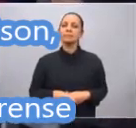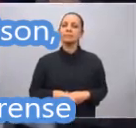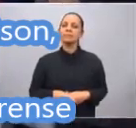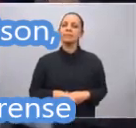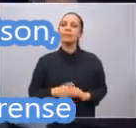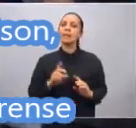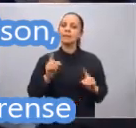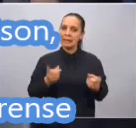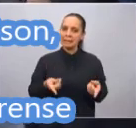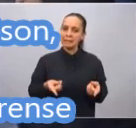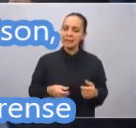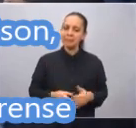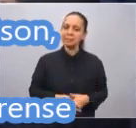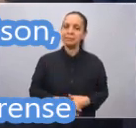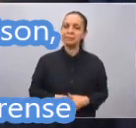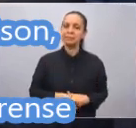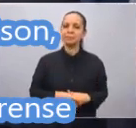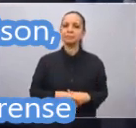Cuando